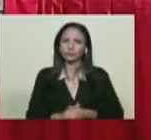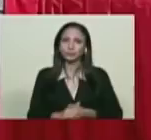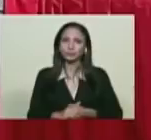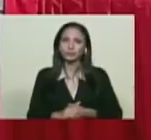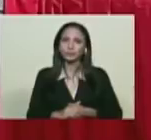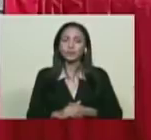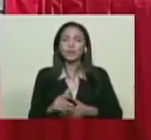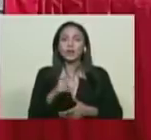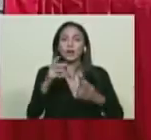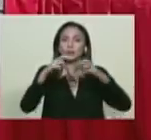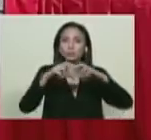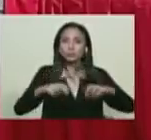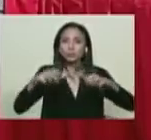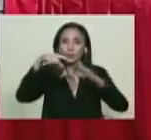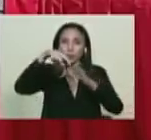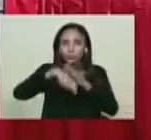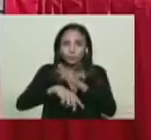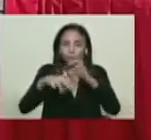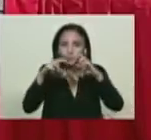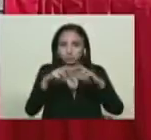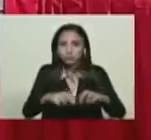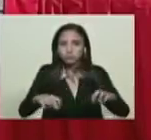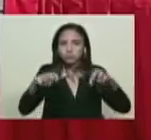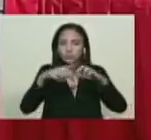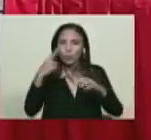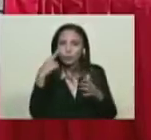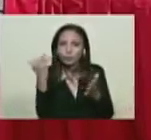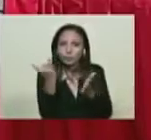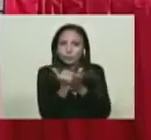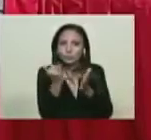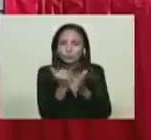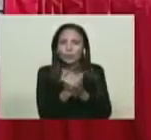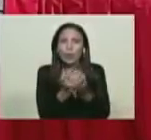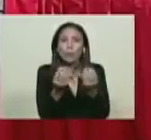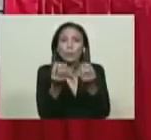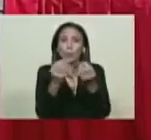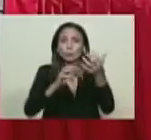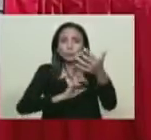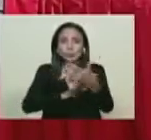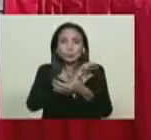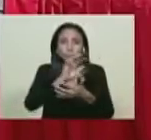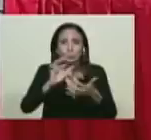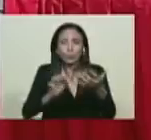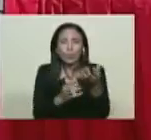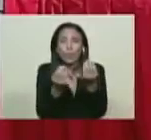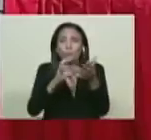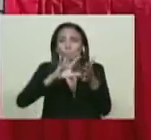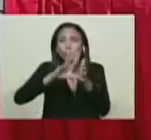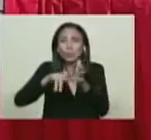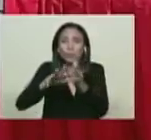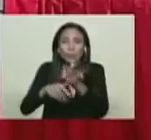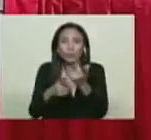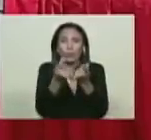la investigación y concluyó que había graves delitos.